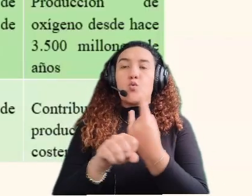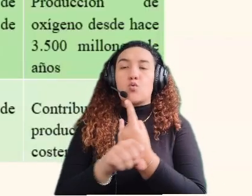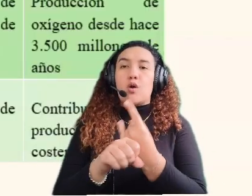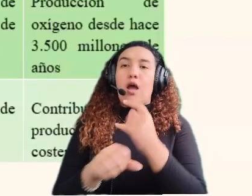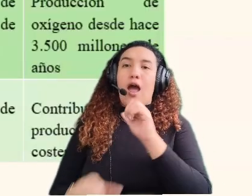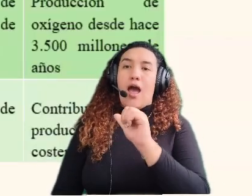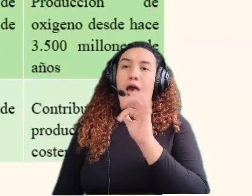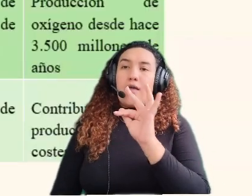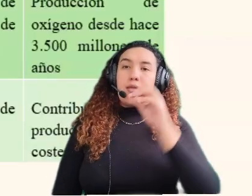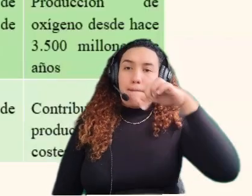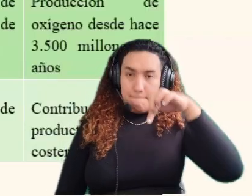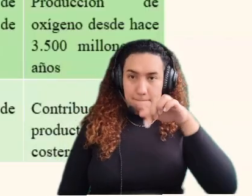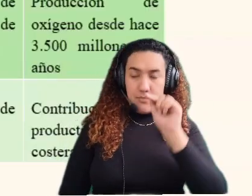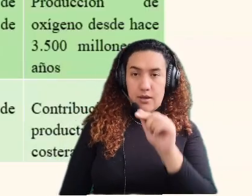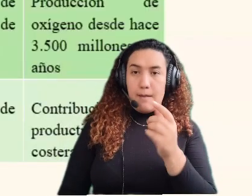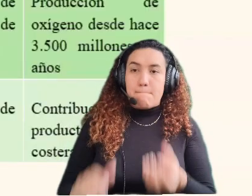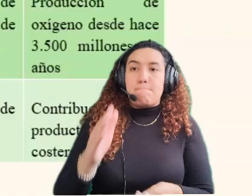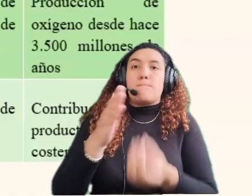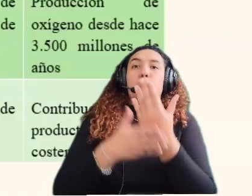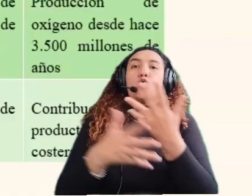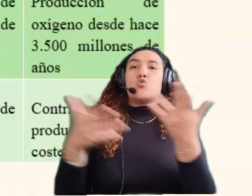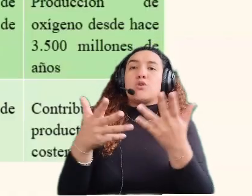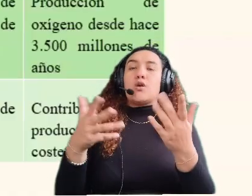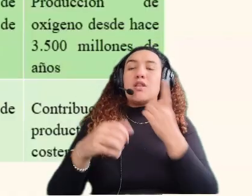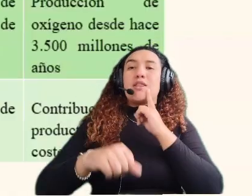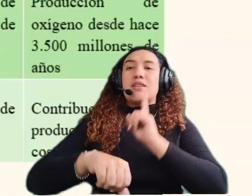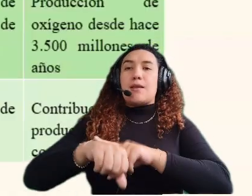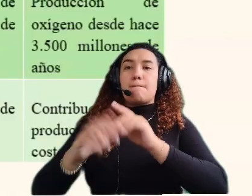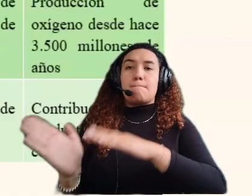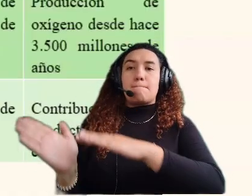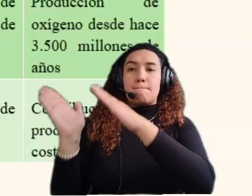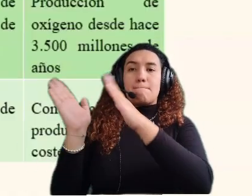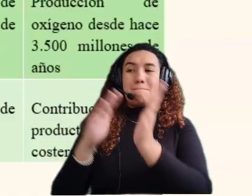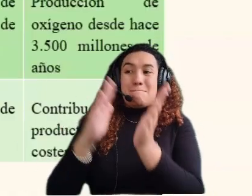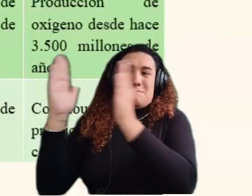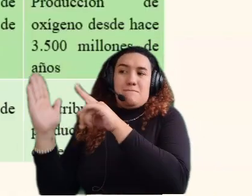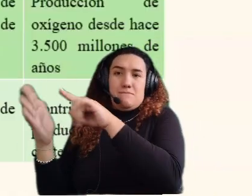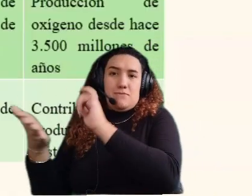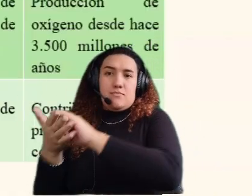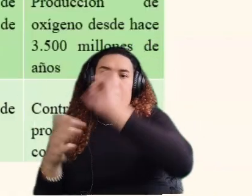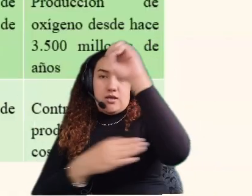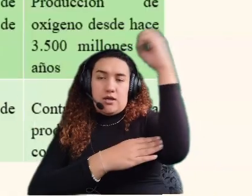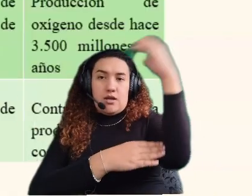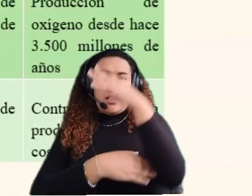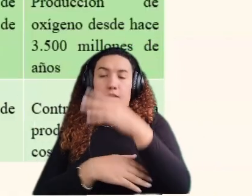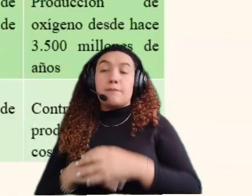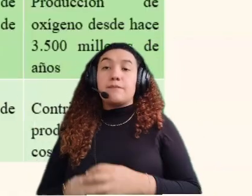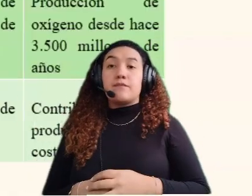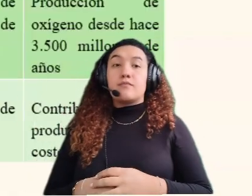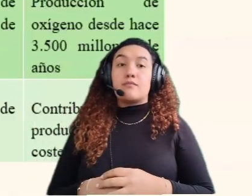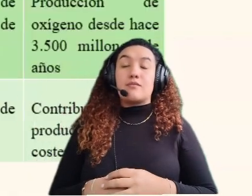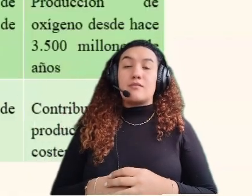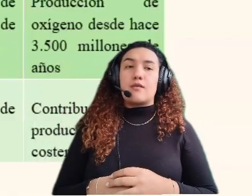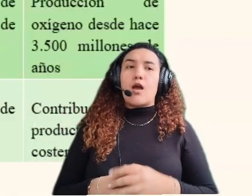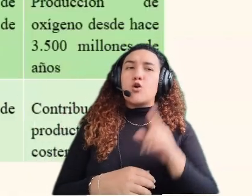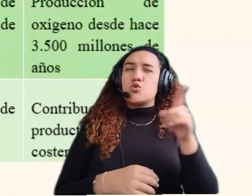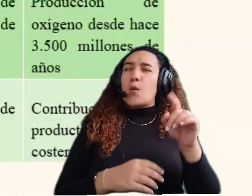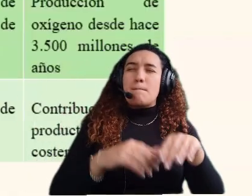del ATP y el NADPH generados en la fase luminosa. La enzima clave, la enzima